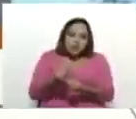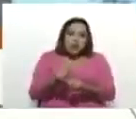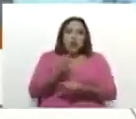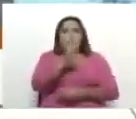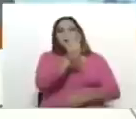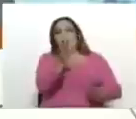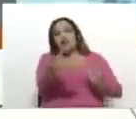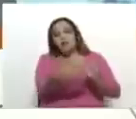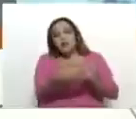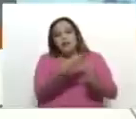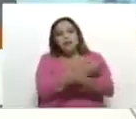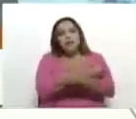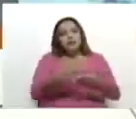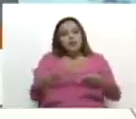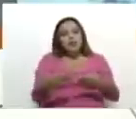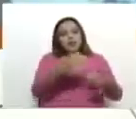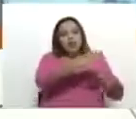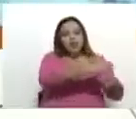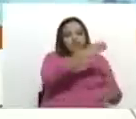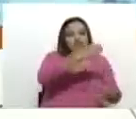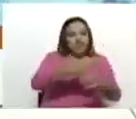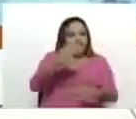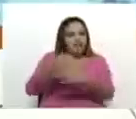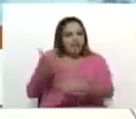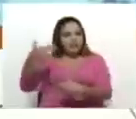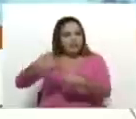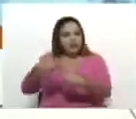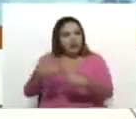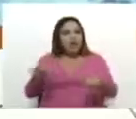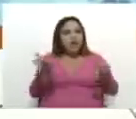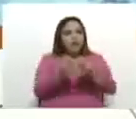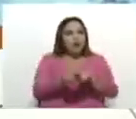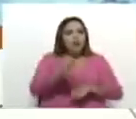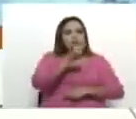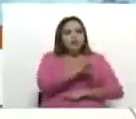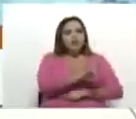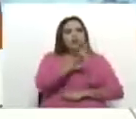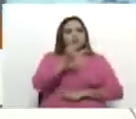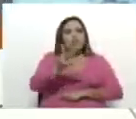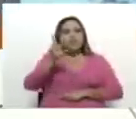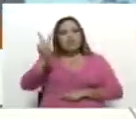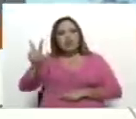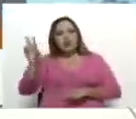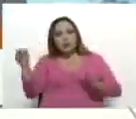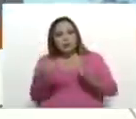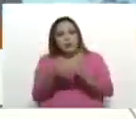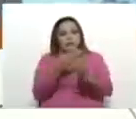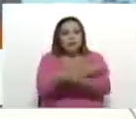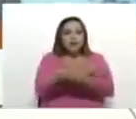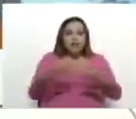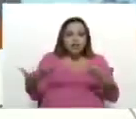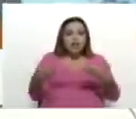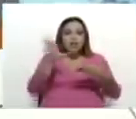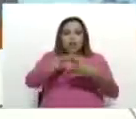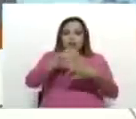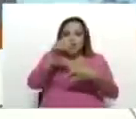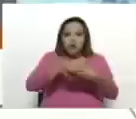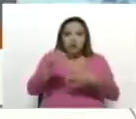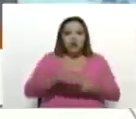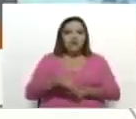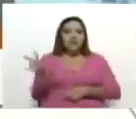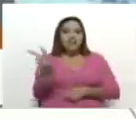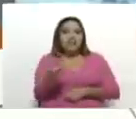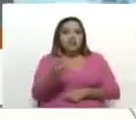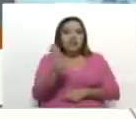cuatro mil millones de barriles es decir 232 mil millones de millones de dólares que